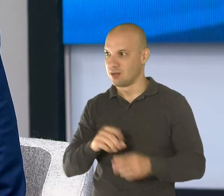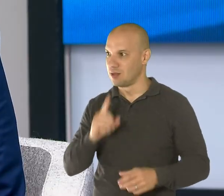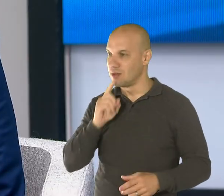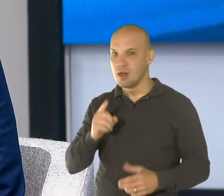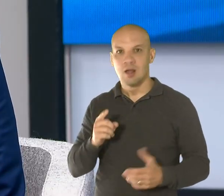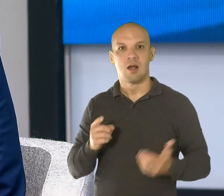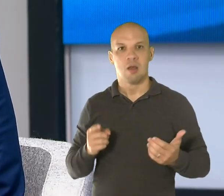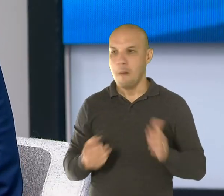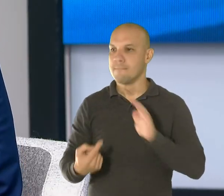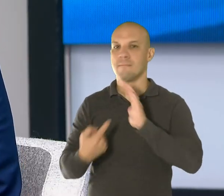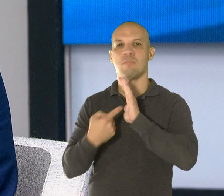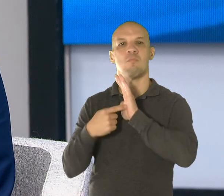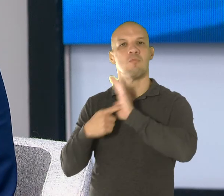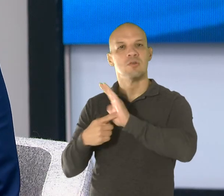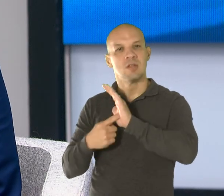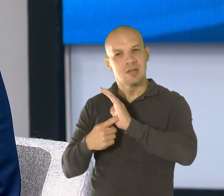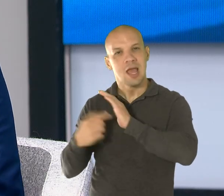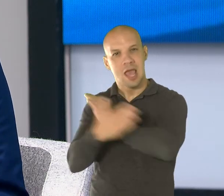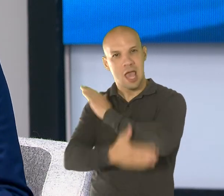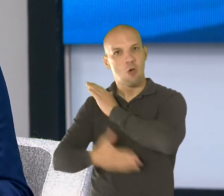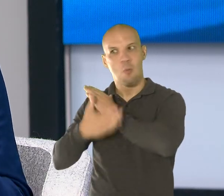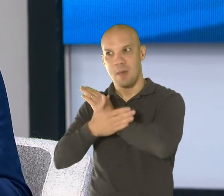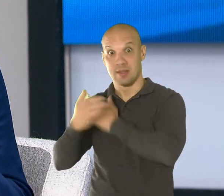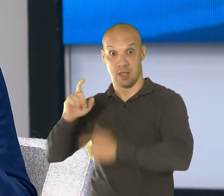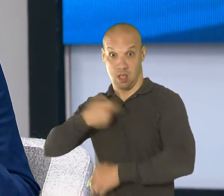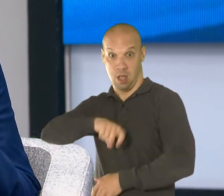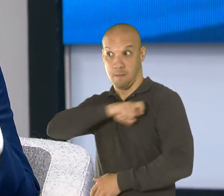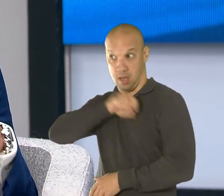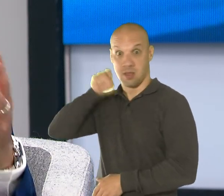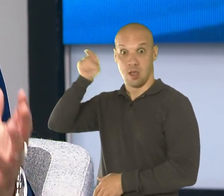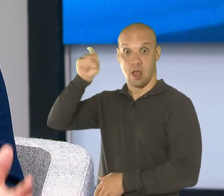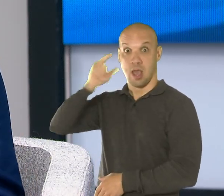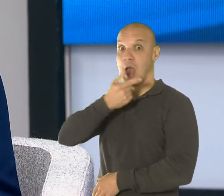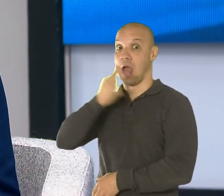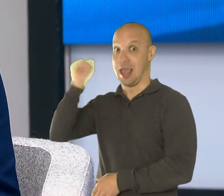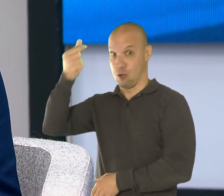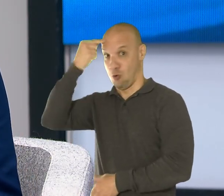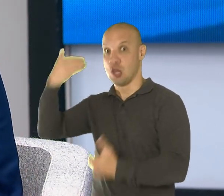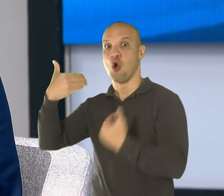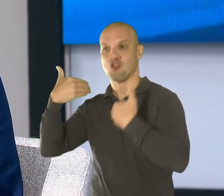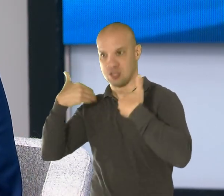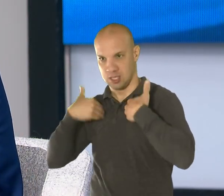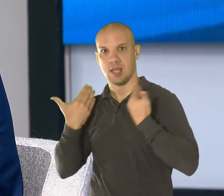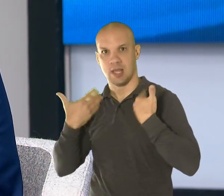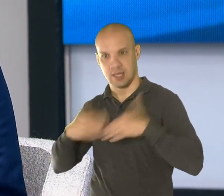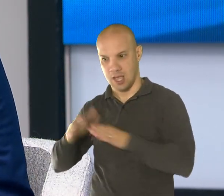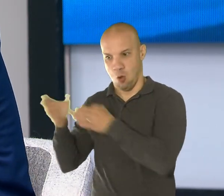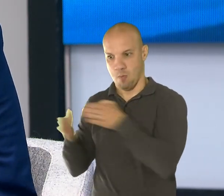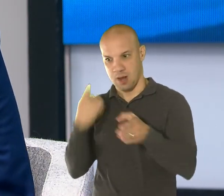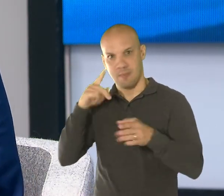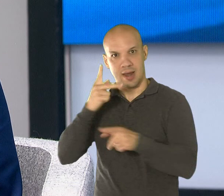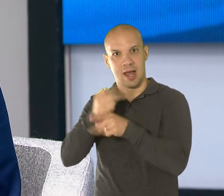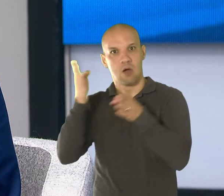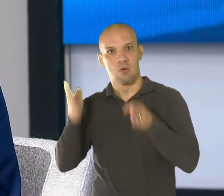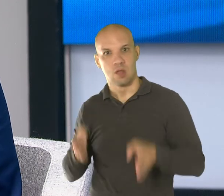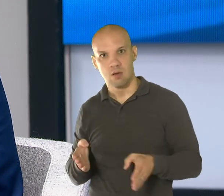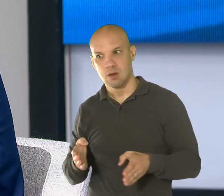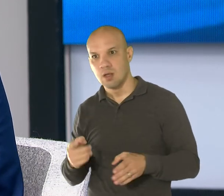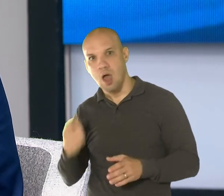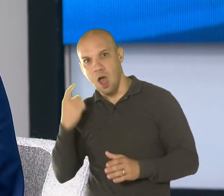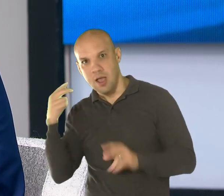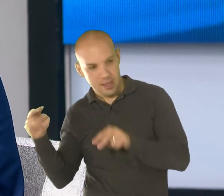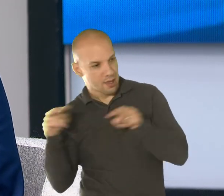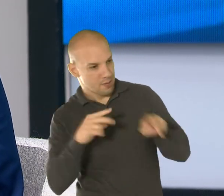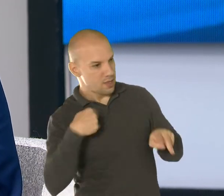como España que el cuidado es de primera, que el gobierno tiene una estructura para los cuidadores, que vieran lo que están haciendo.